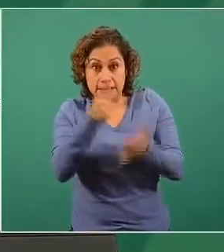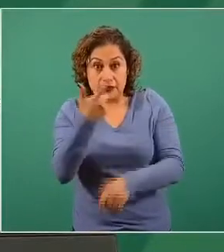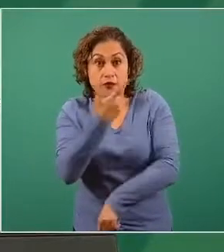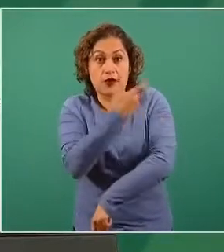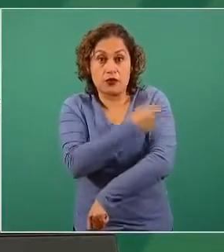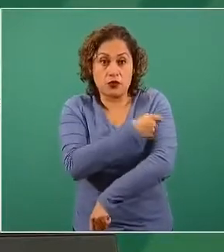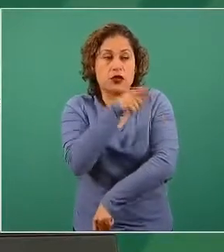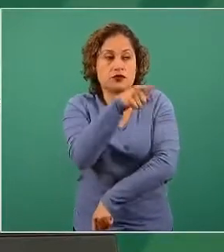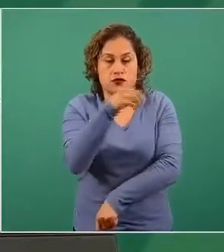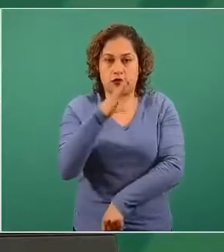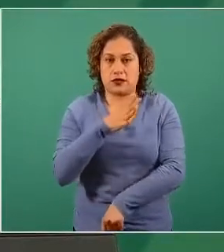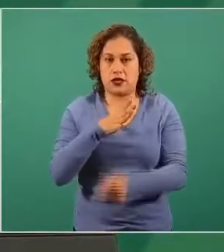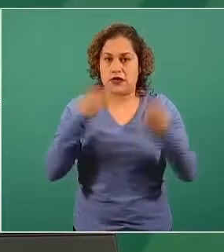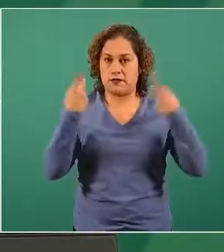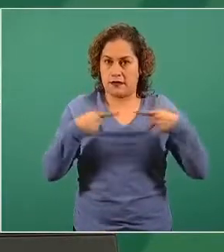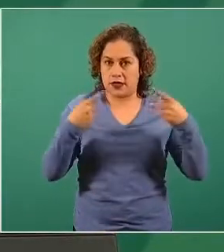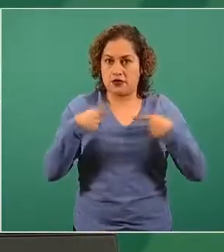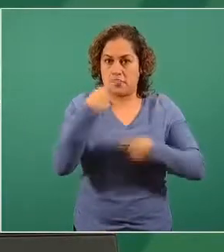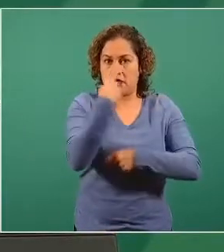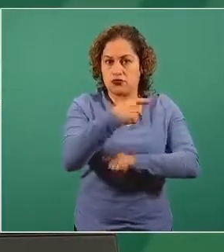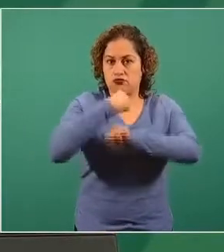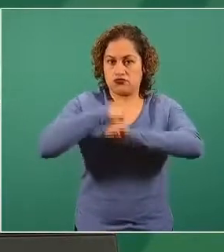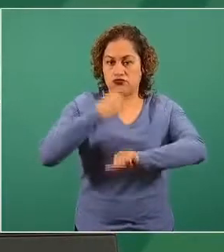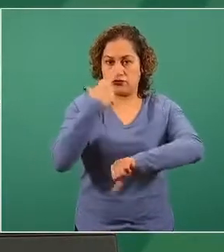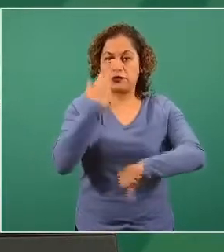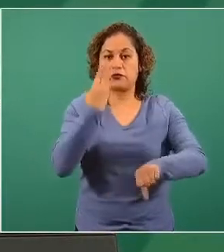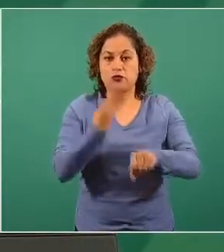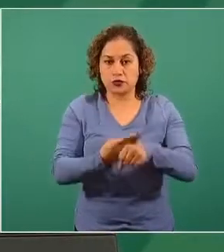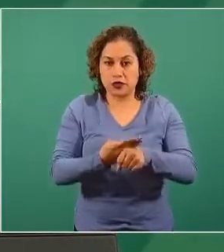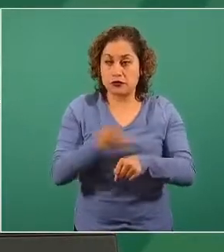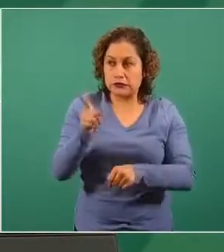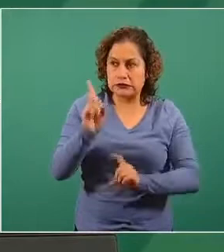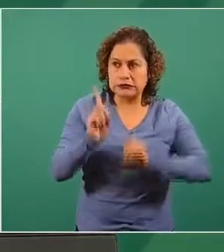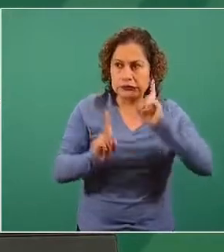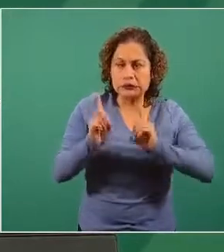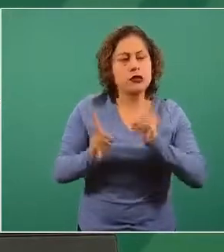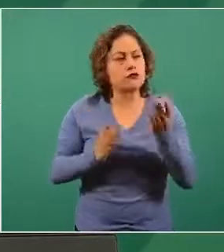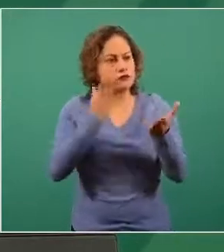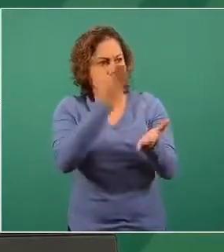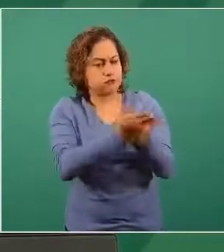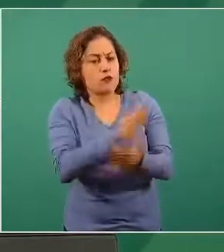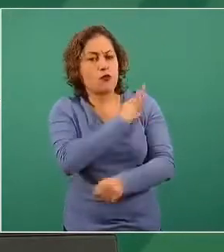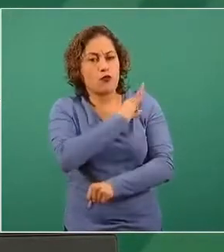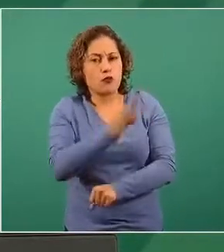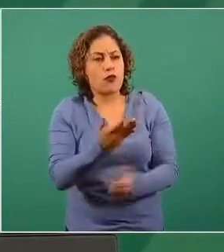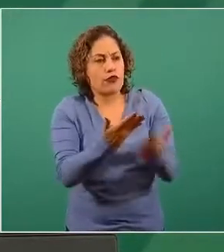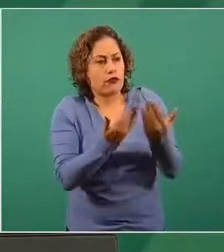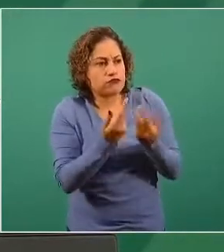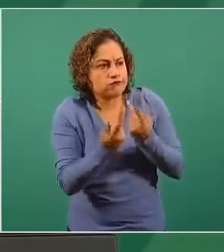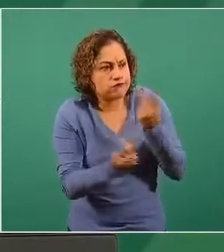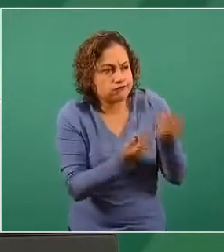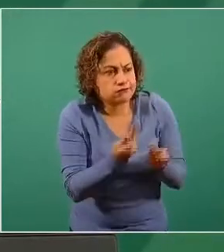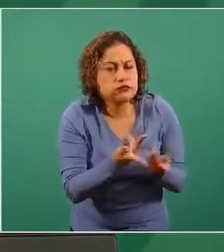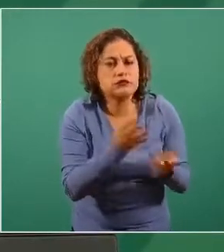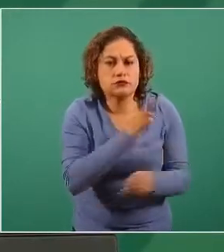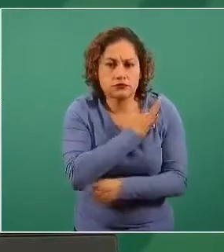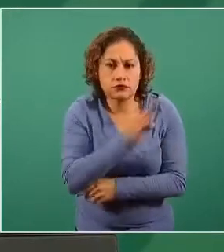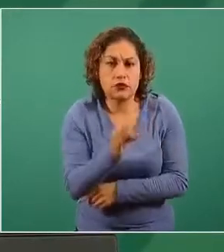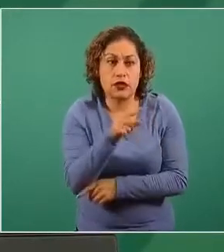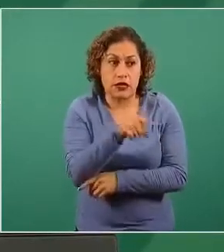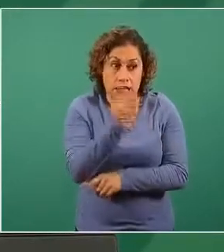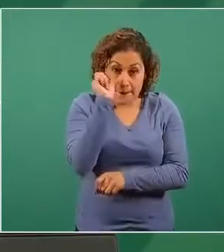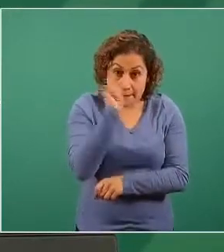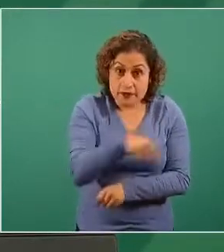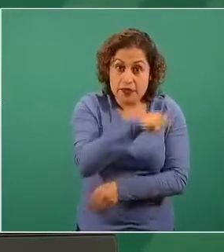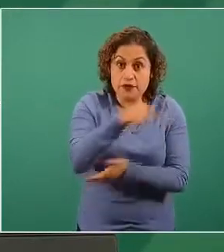brigadas de vacunación y les podrán dar la mejor información en el sitio para que en ese momento, si no se han registrado,